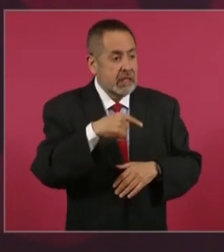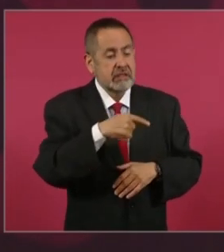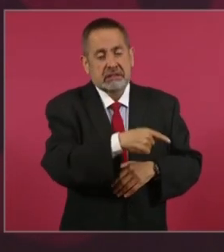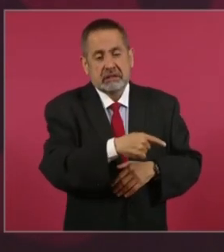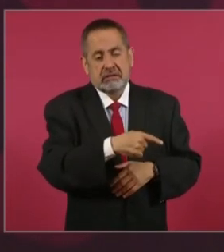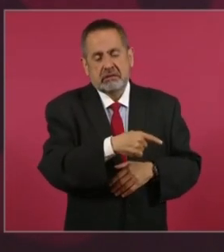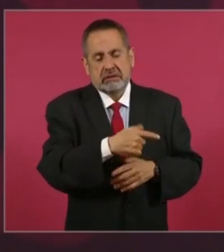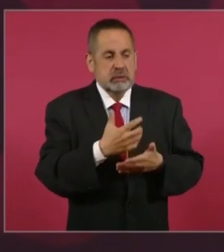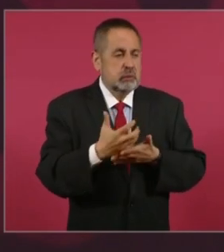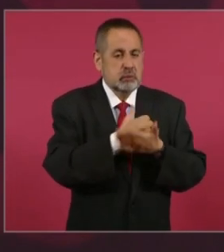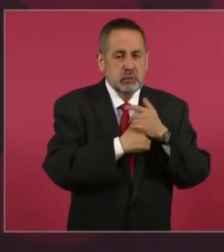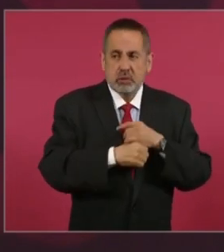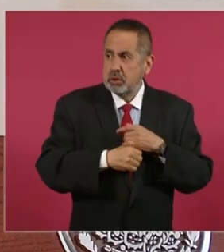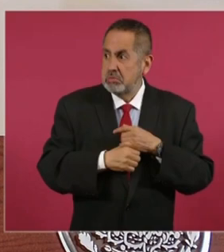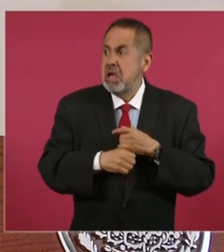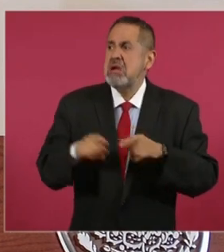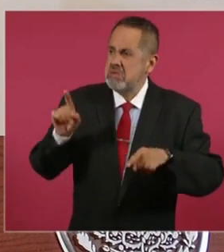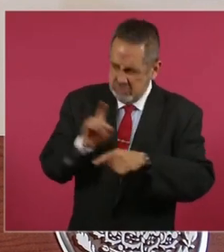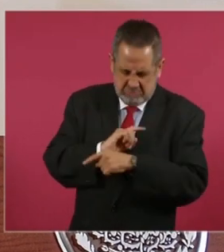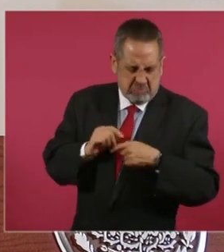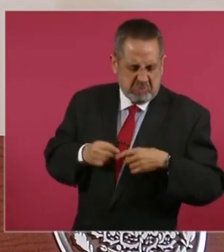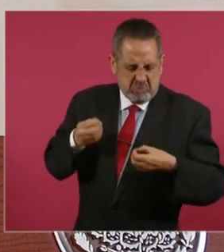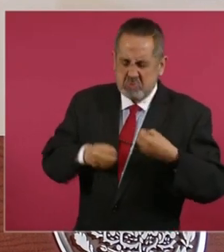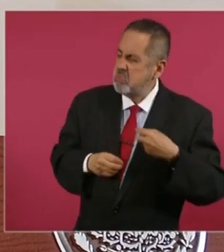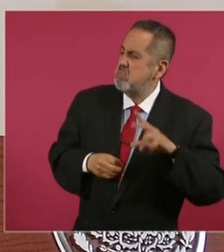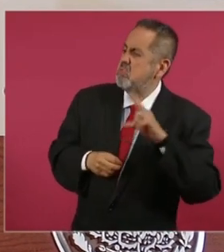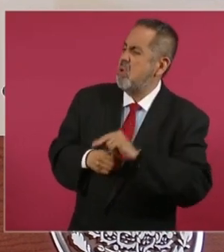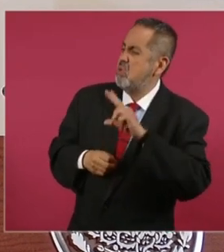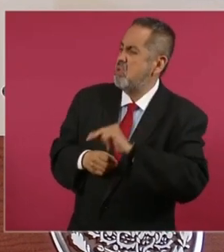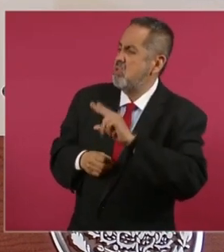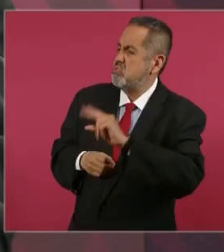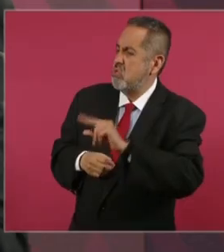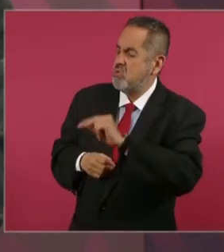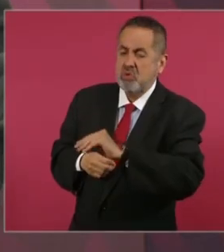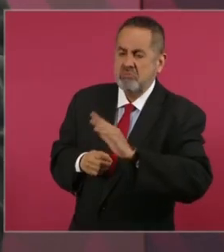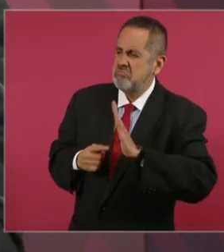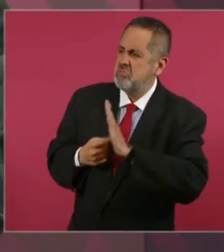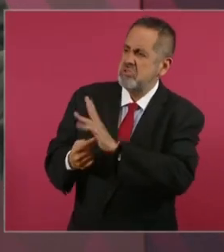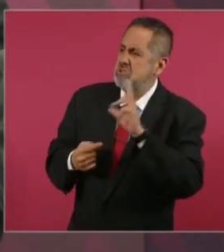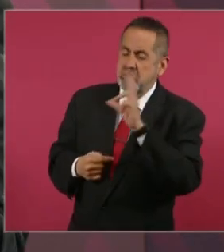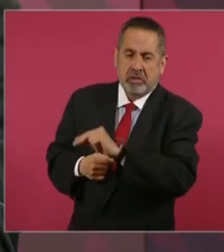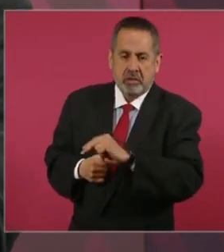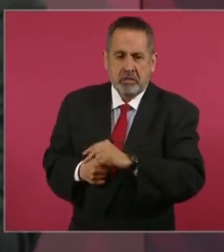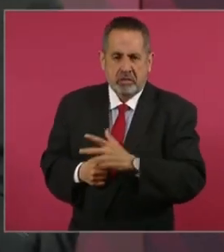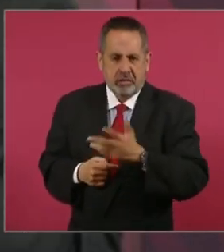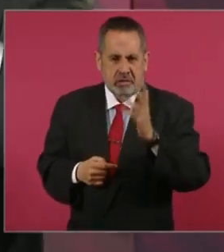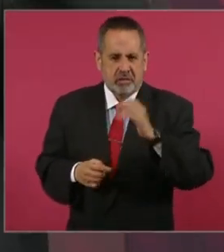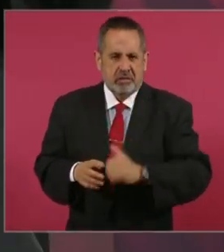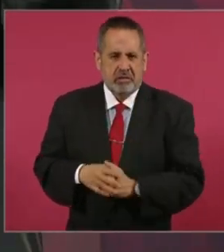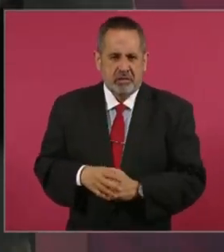prestaciones y prestaciones y que él sostiene que eso ya pasó